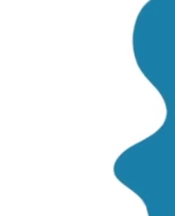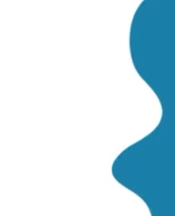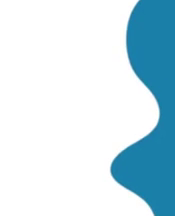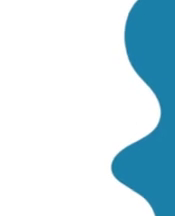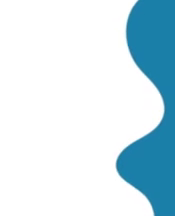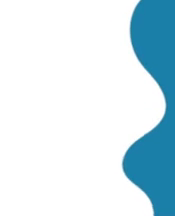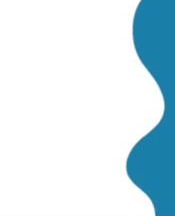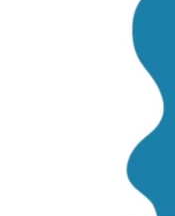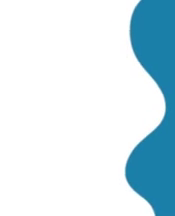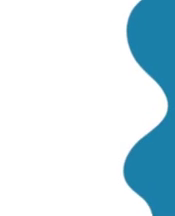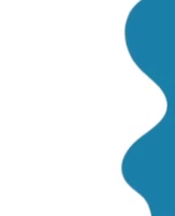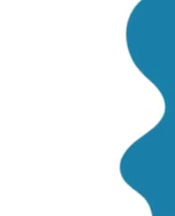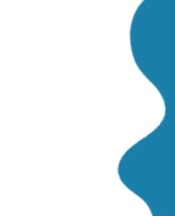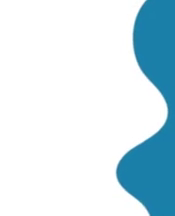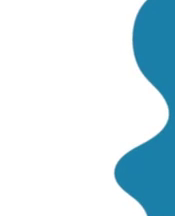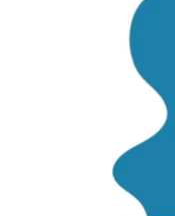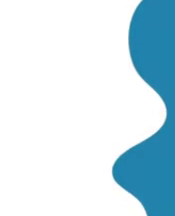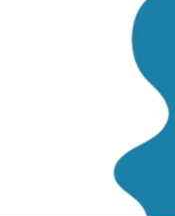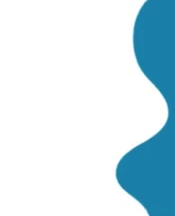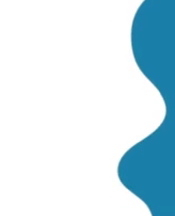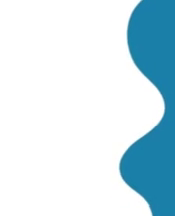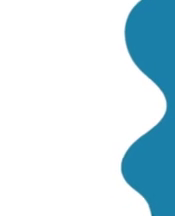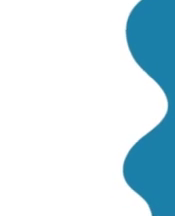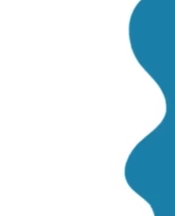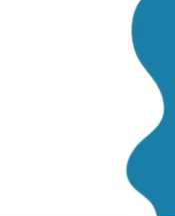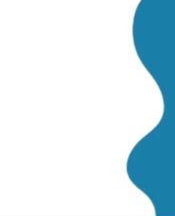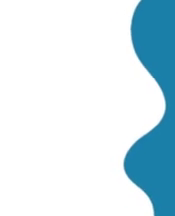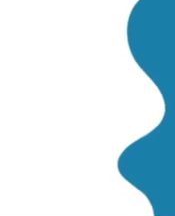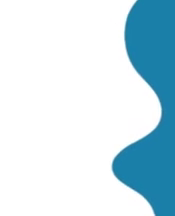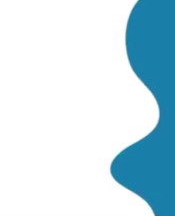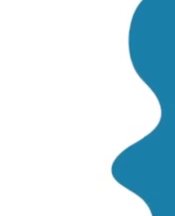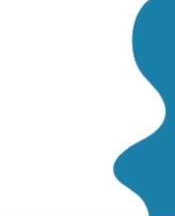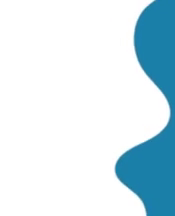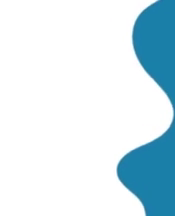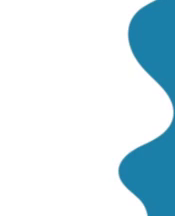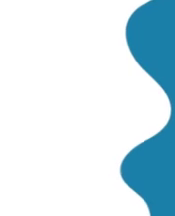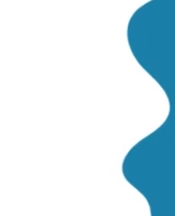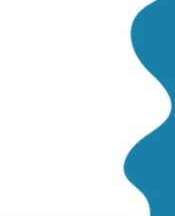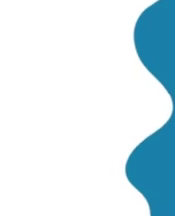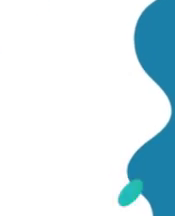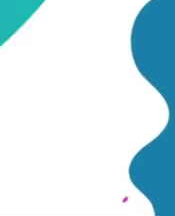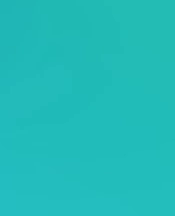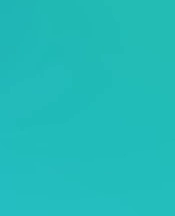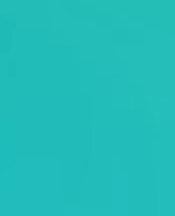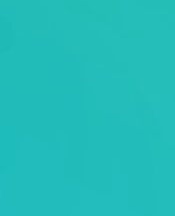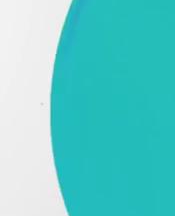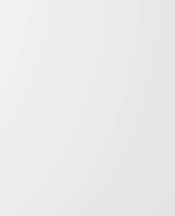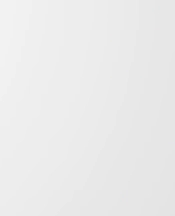encontrar en la siguiente liga: aprendeencasa.cep.gov.mx.